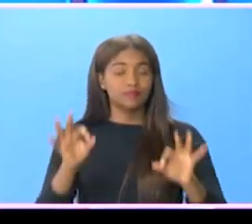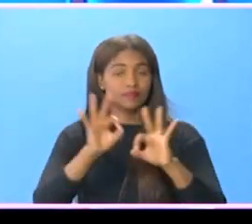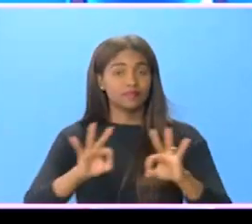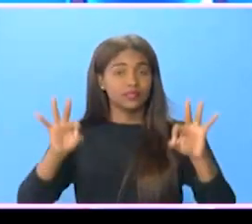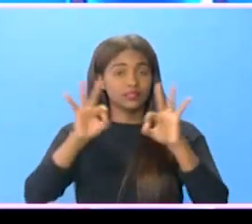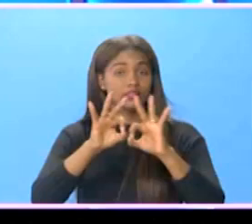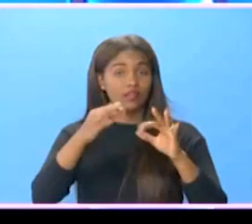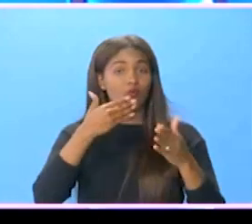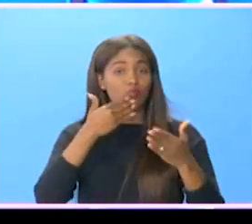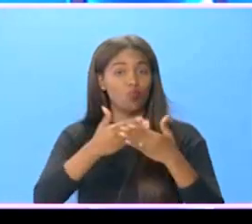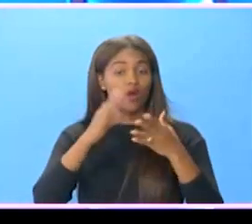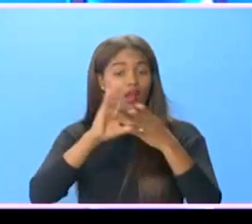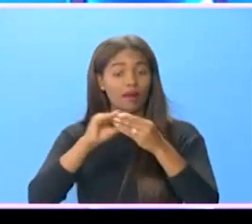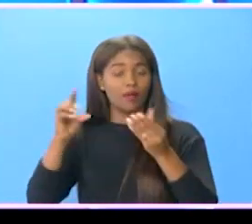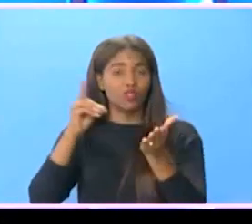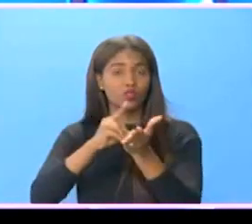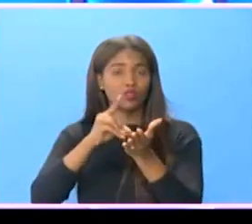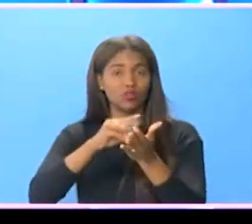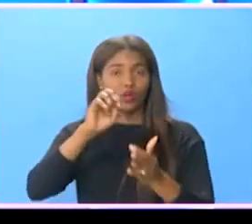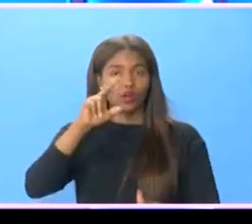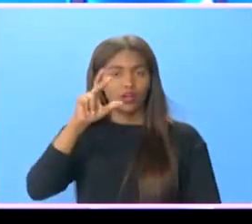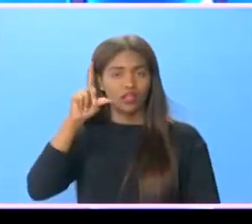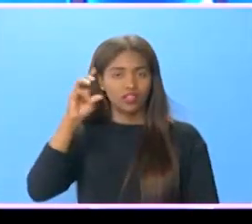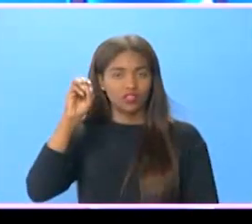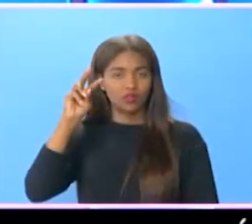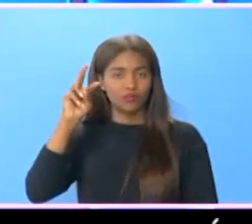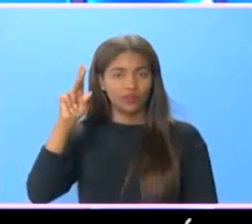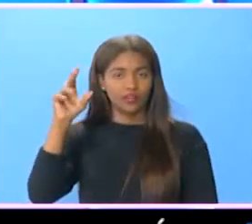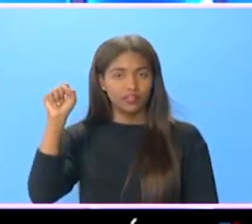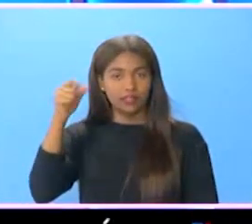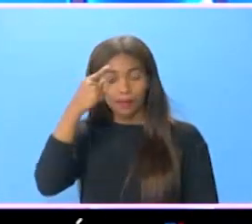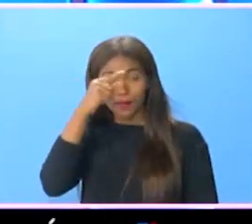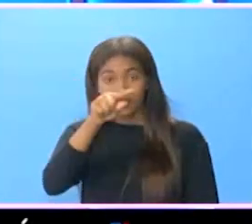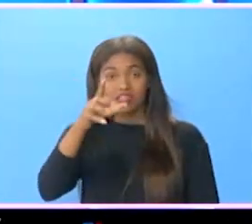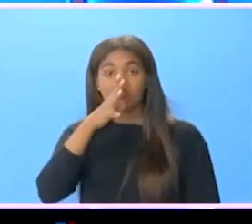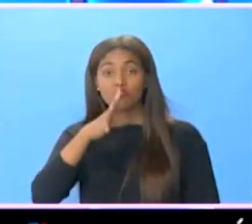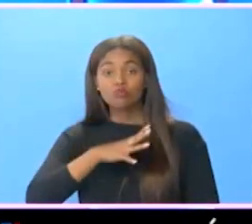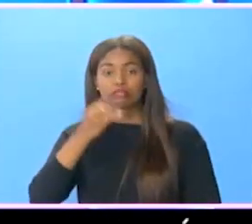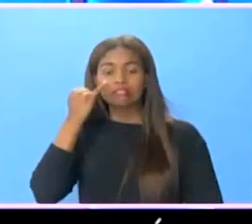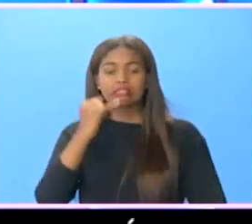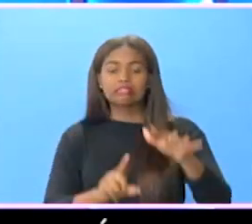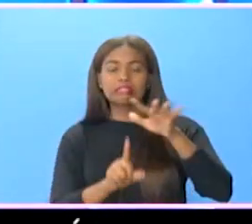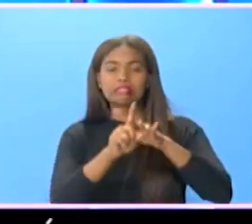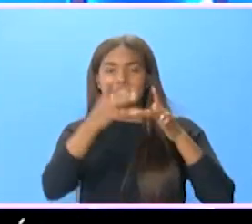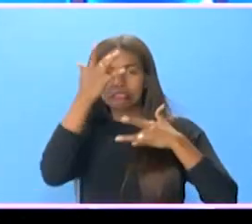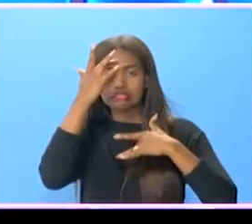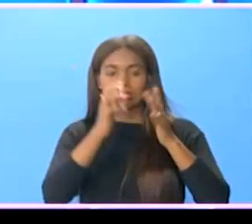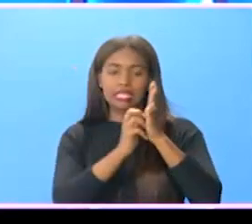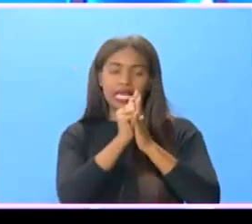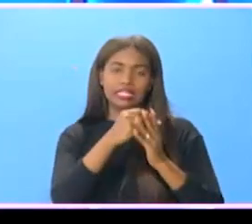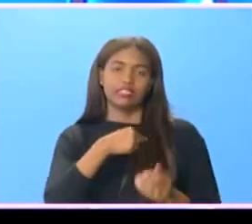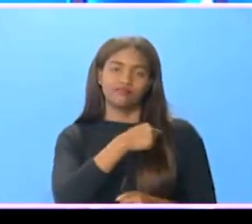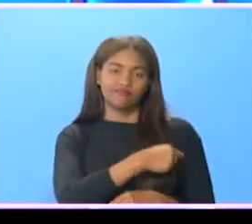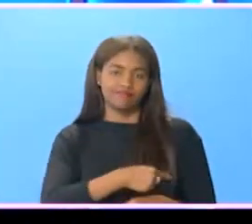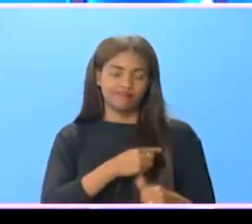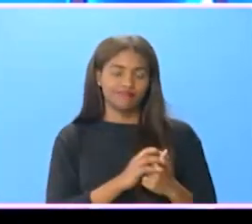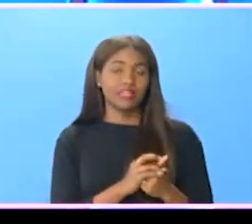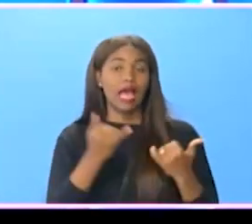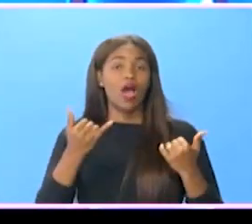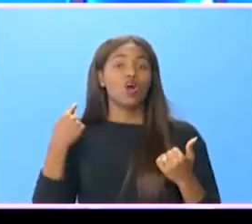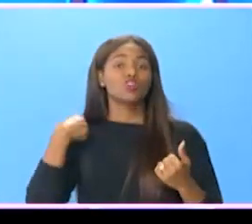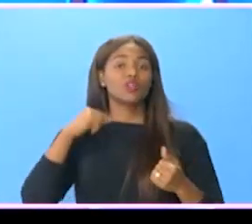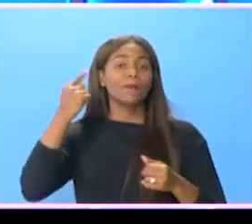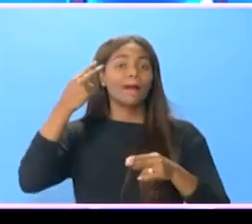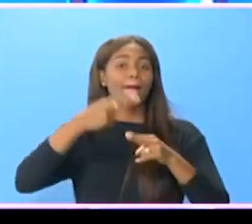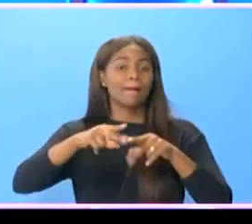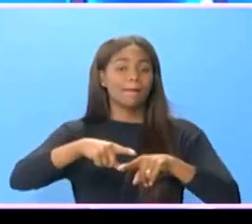Importantes estos comentarios del doctor Orlando Vargas para aquellas mujeres que sufren de cáncer de seno. Es momento ahora de irnos a nuestra primera